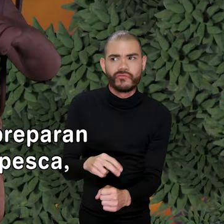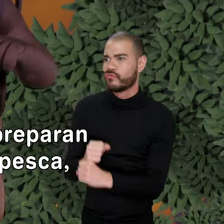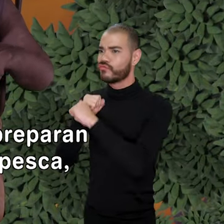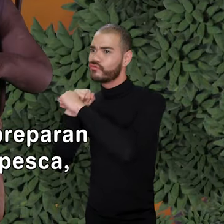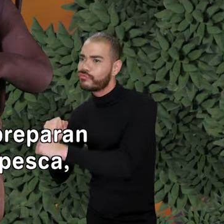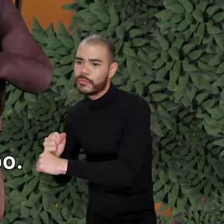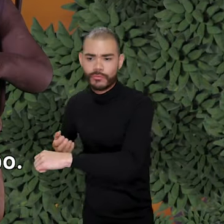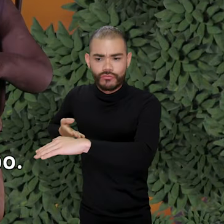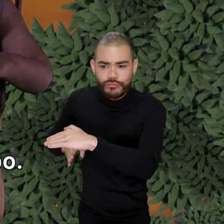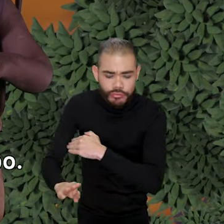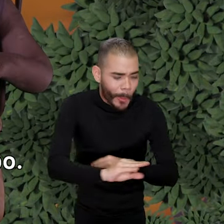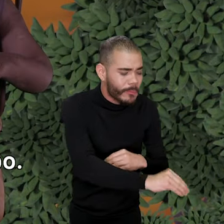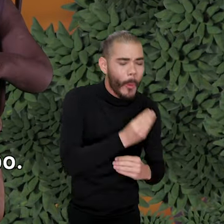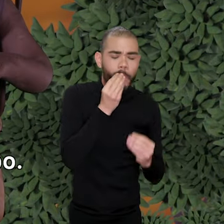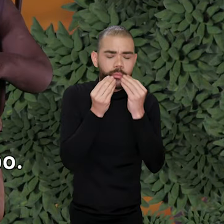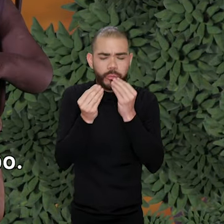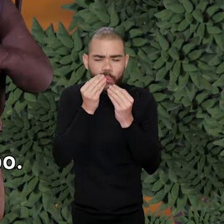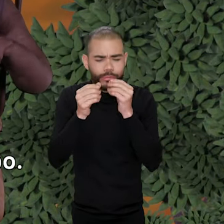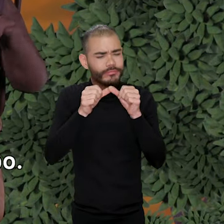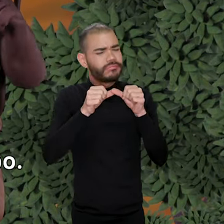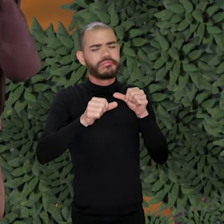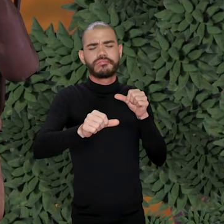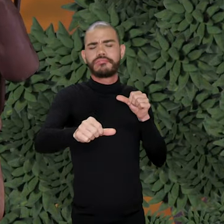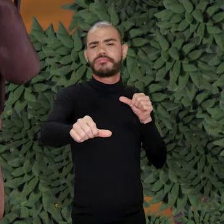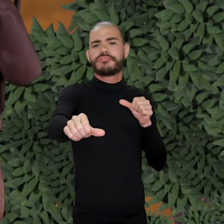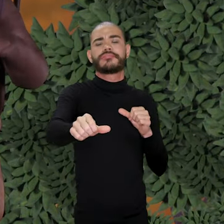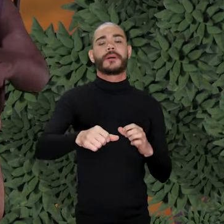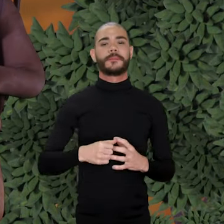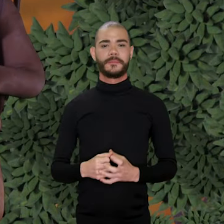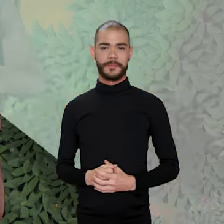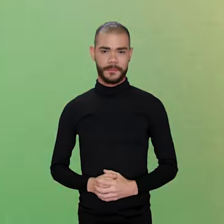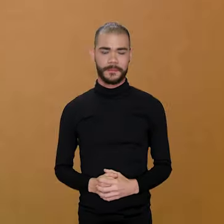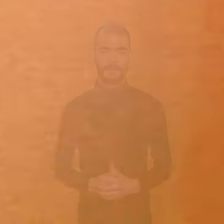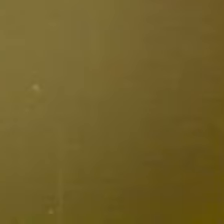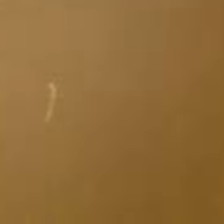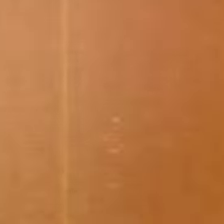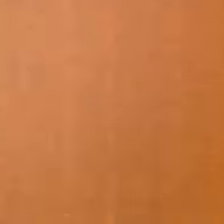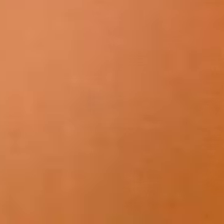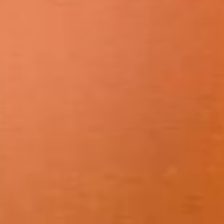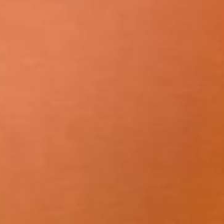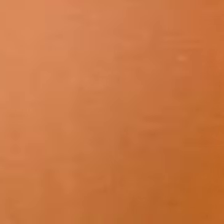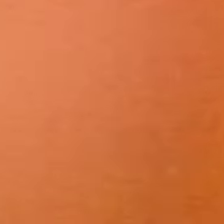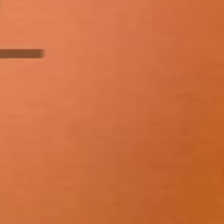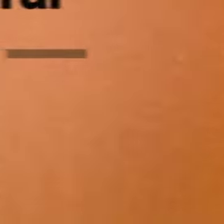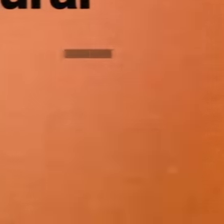de caza y pesca y se conserva por largo tiempo.